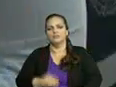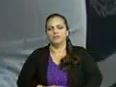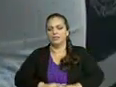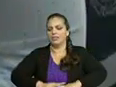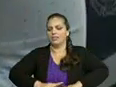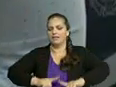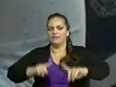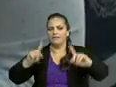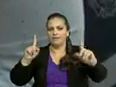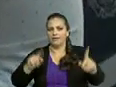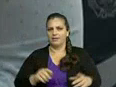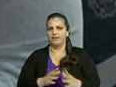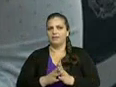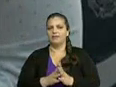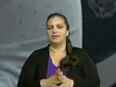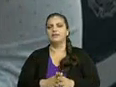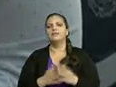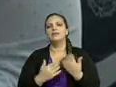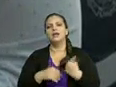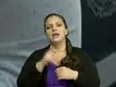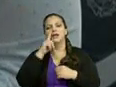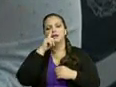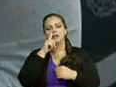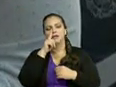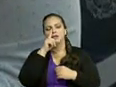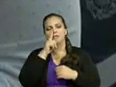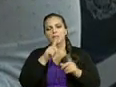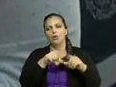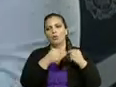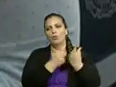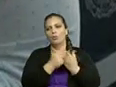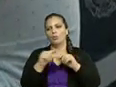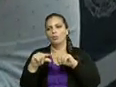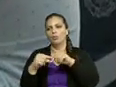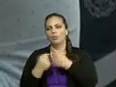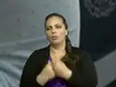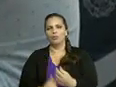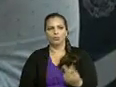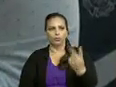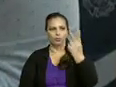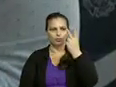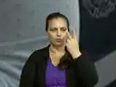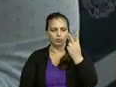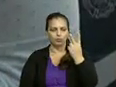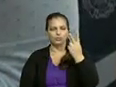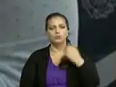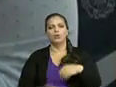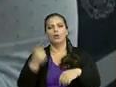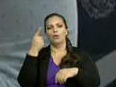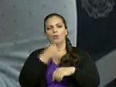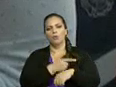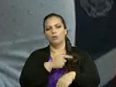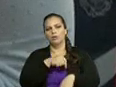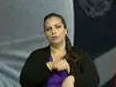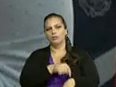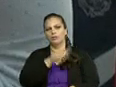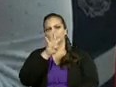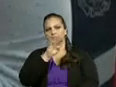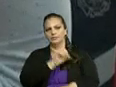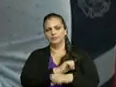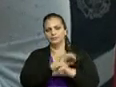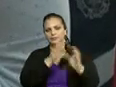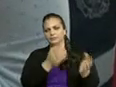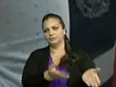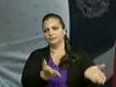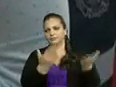Nosotros hicimos dos cuadrillas para limpiar. Comenzamos a limpiar la playa a las 4 de la mañana en la primera etapa y terminamos a las